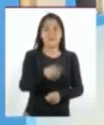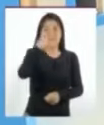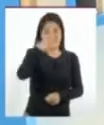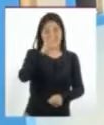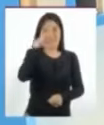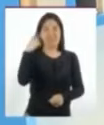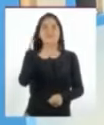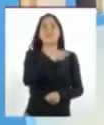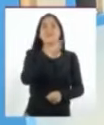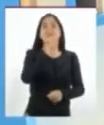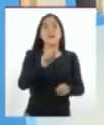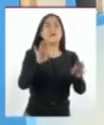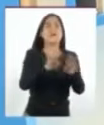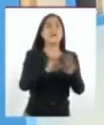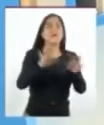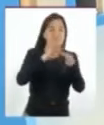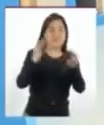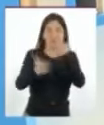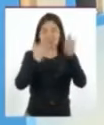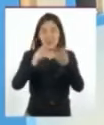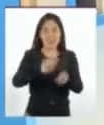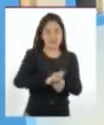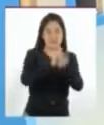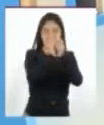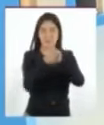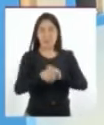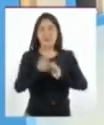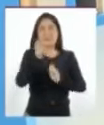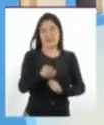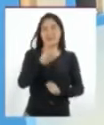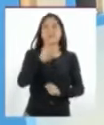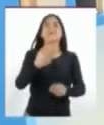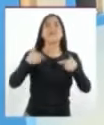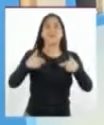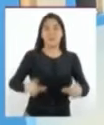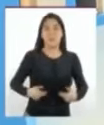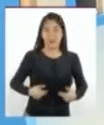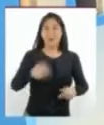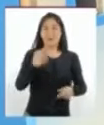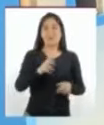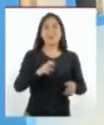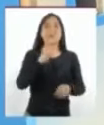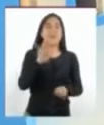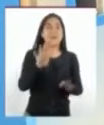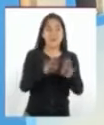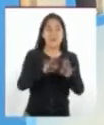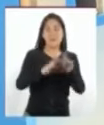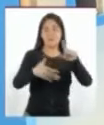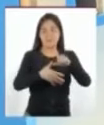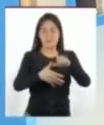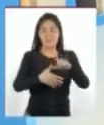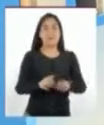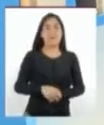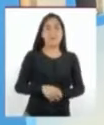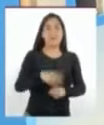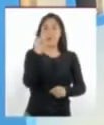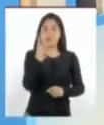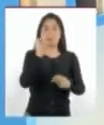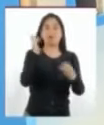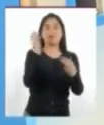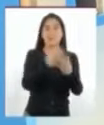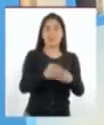facilitar el estudio del origen y la evolución del hombre americano, recurriremos a 2 divisiones. La primera de